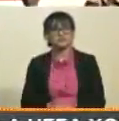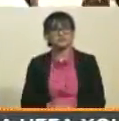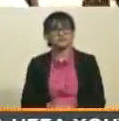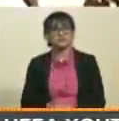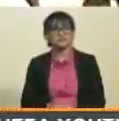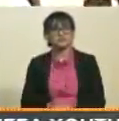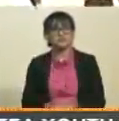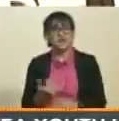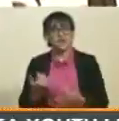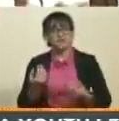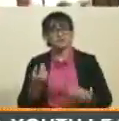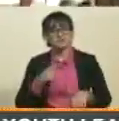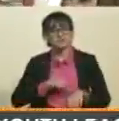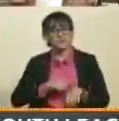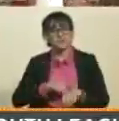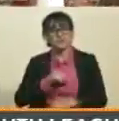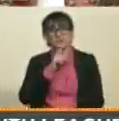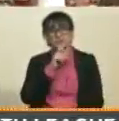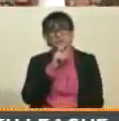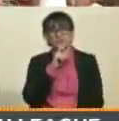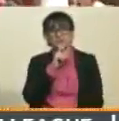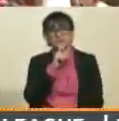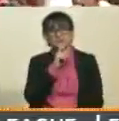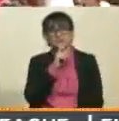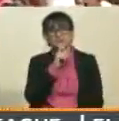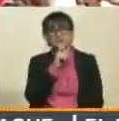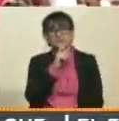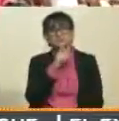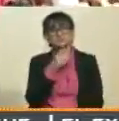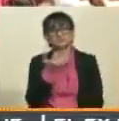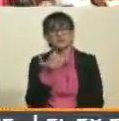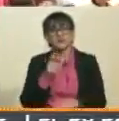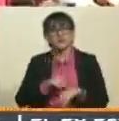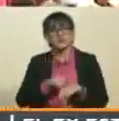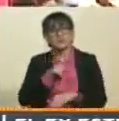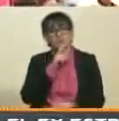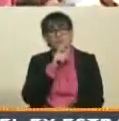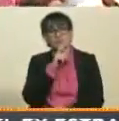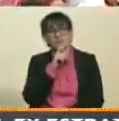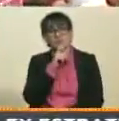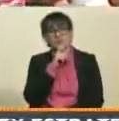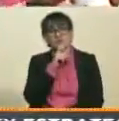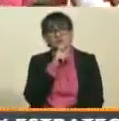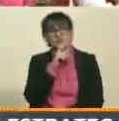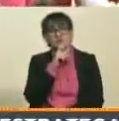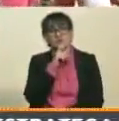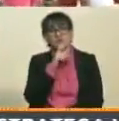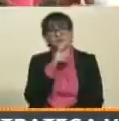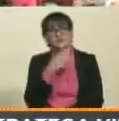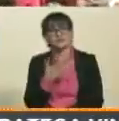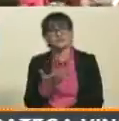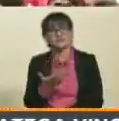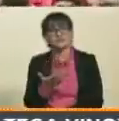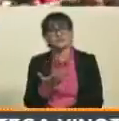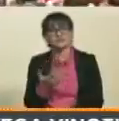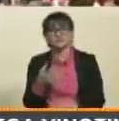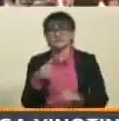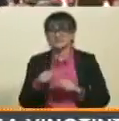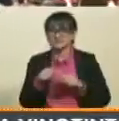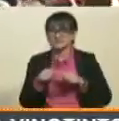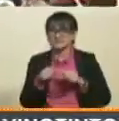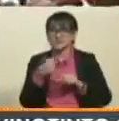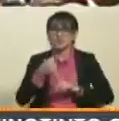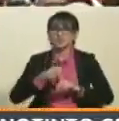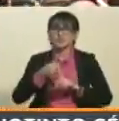vivido tiempos duros, sí, pero los tiempos duros y las dificultades no le ha quitado las ganas de luchar al